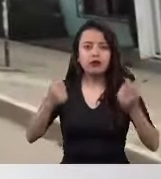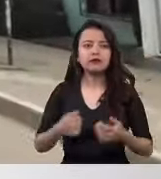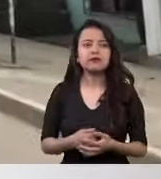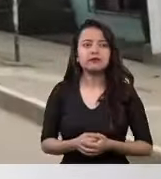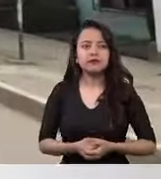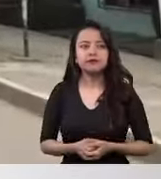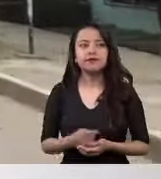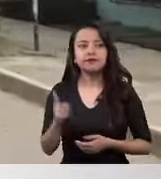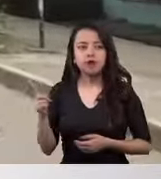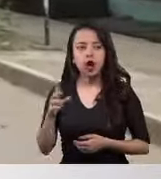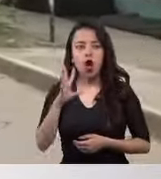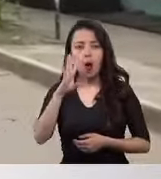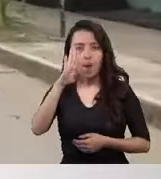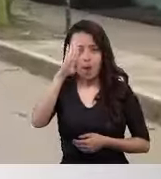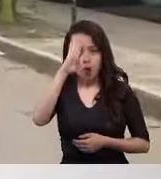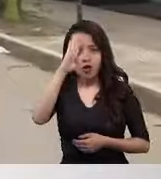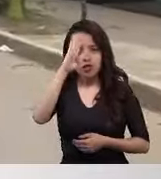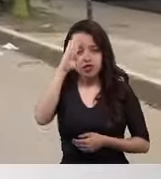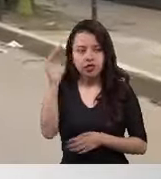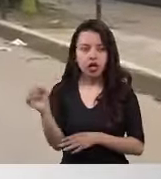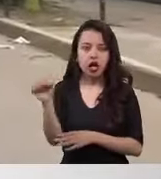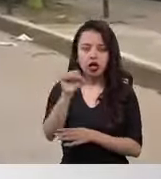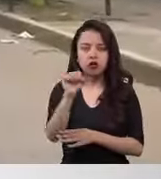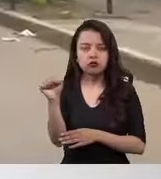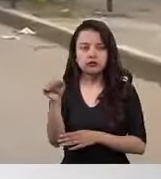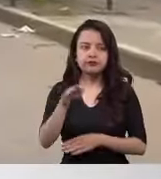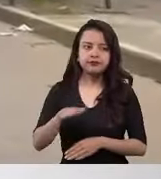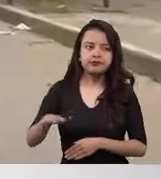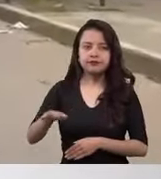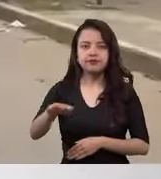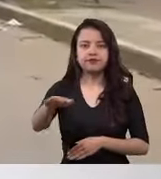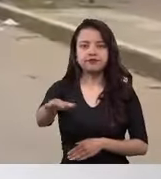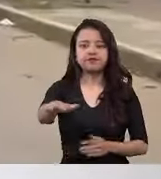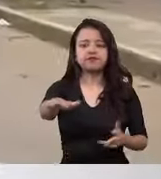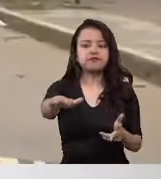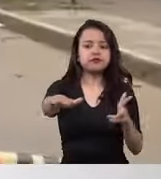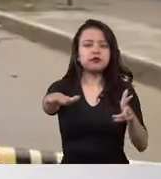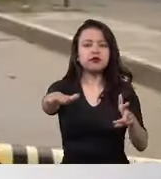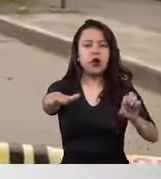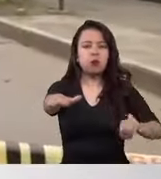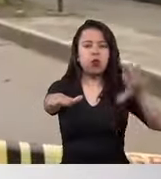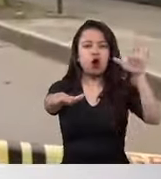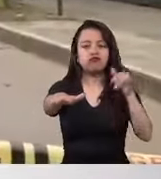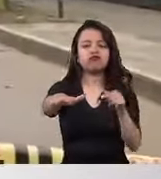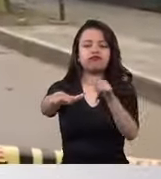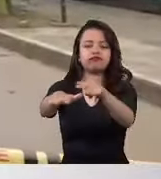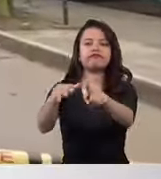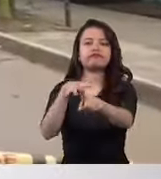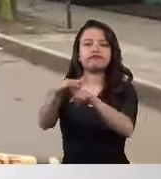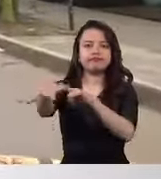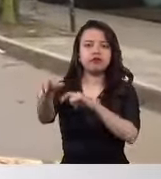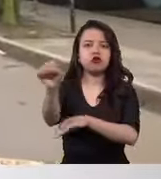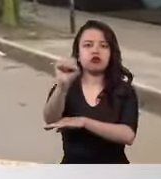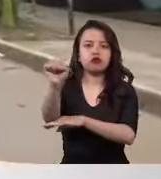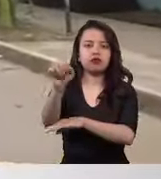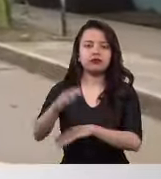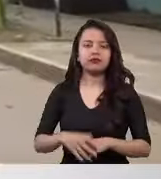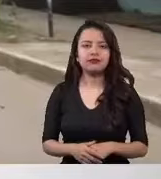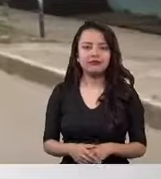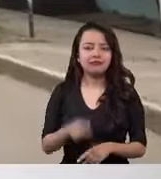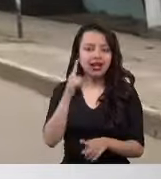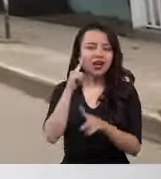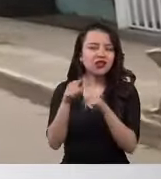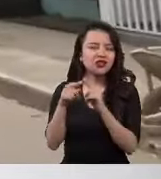conducía un vehículo alcanzado por la explosión. El coronel Germán Manrique, comandante encargado de la policía de Cali, explicó que el ataque estaba